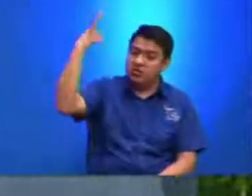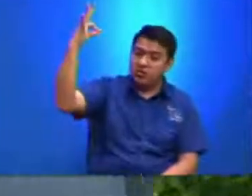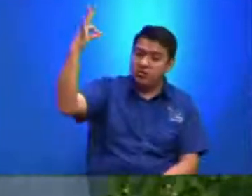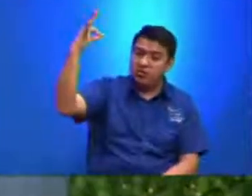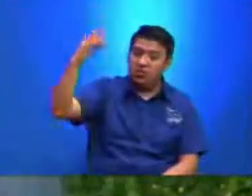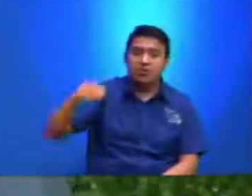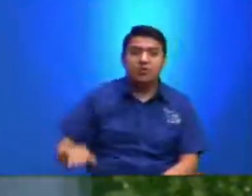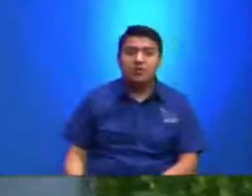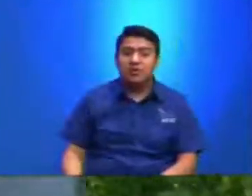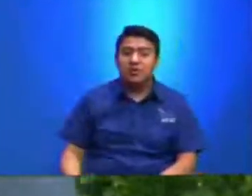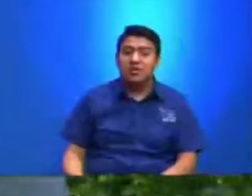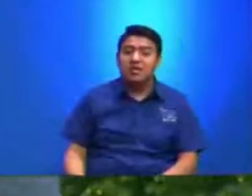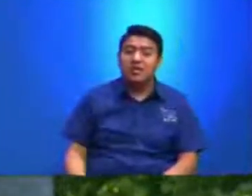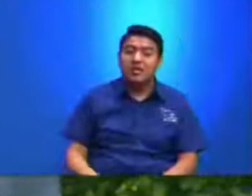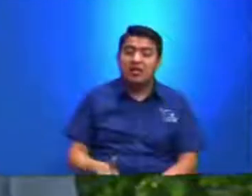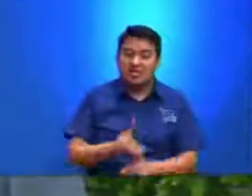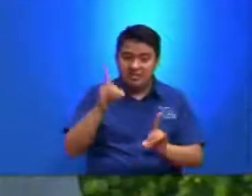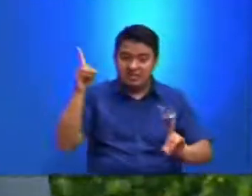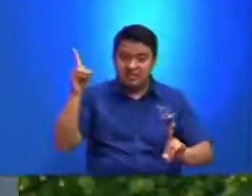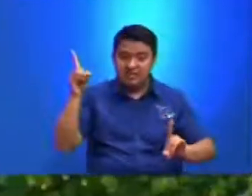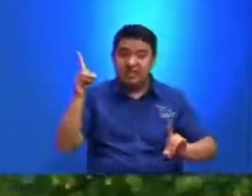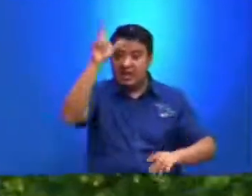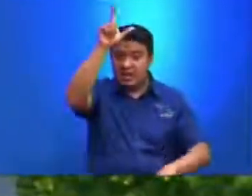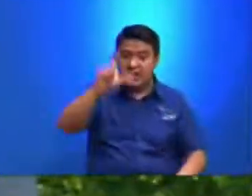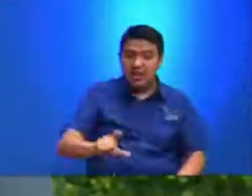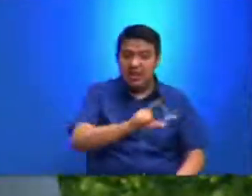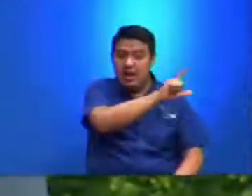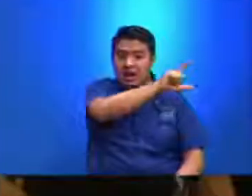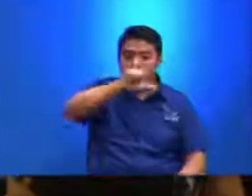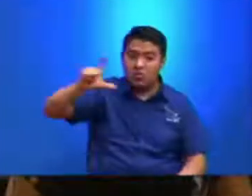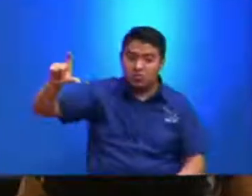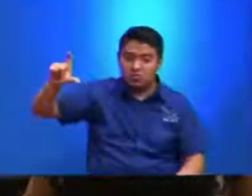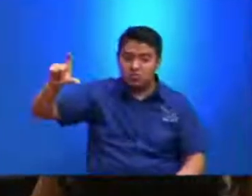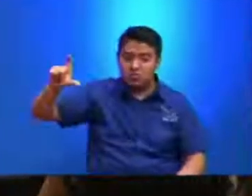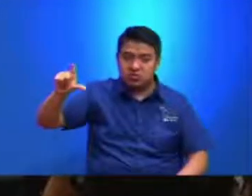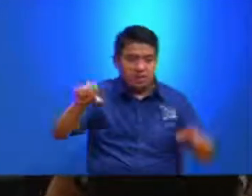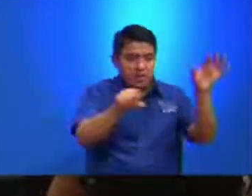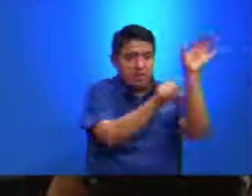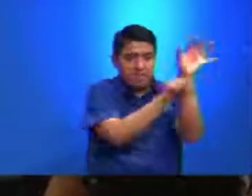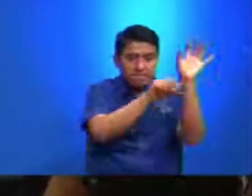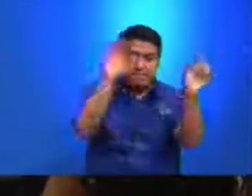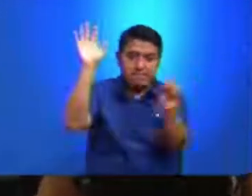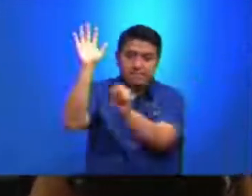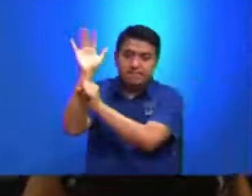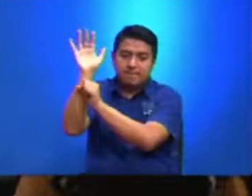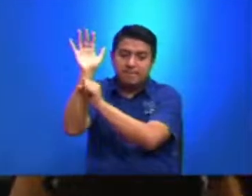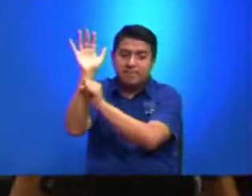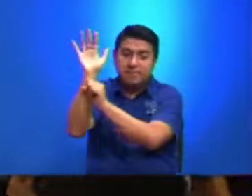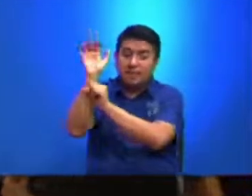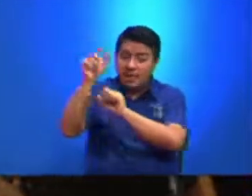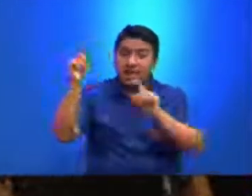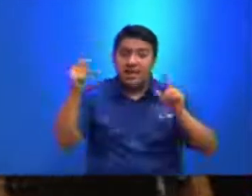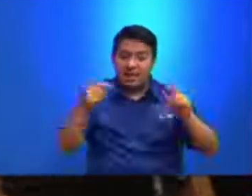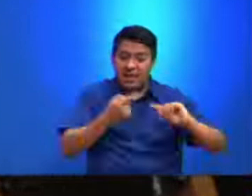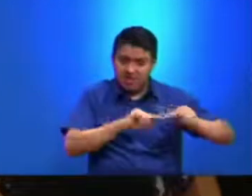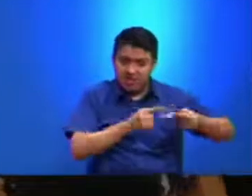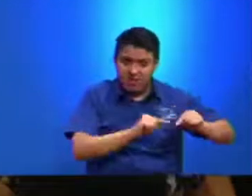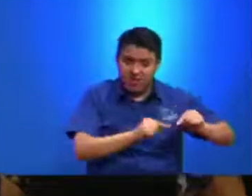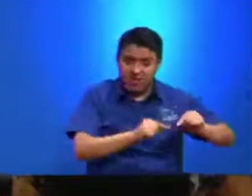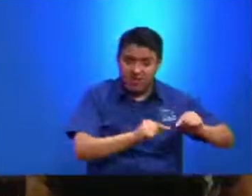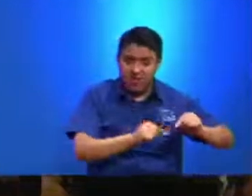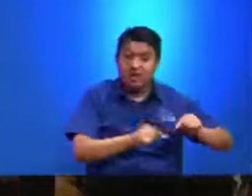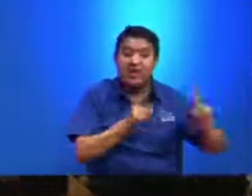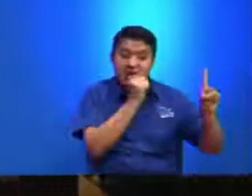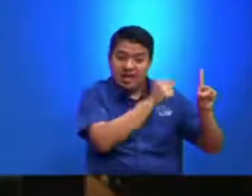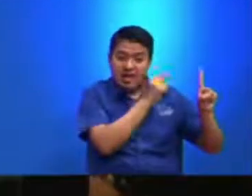la cruz del Calvario llevó sus, por la obra, todos sus dolores, sus heridas, sus llagas, lo